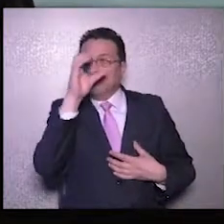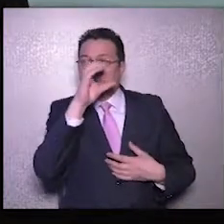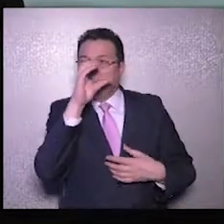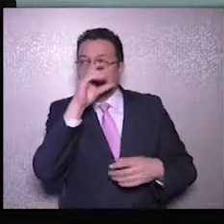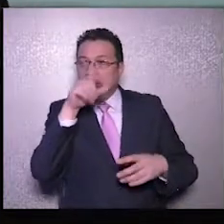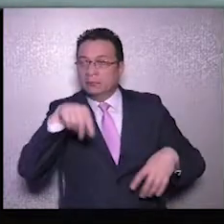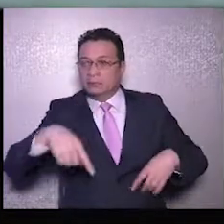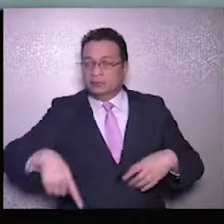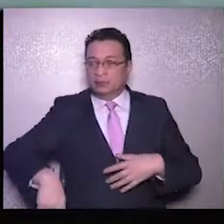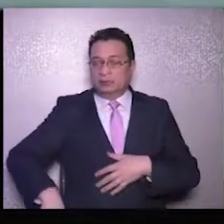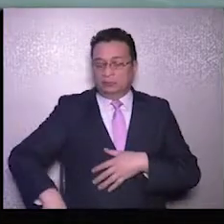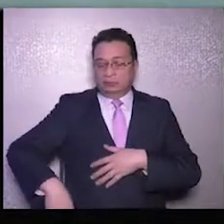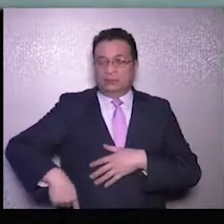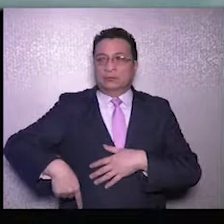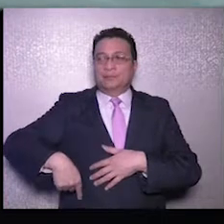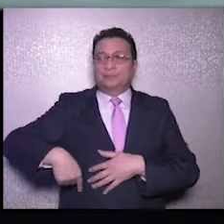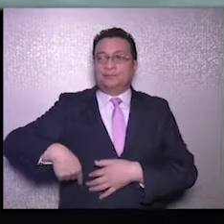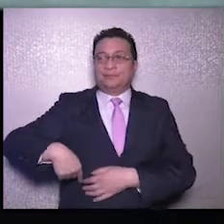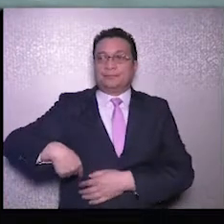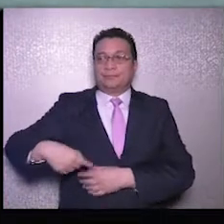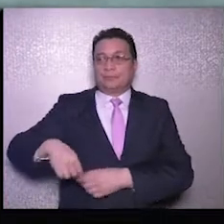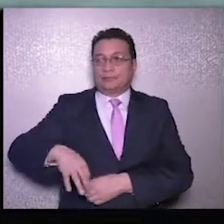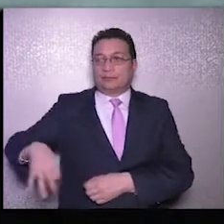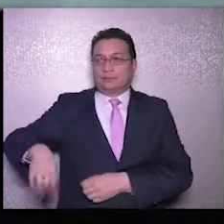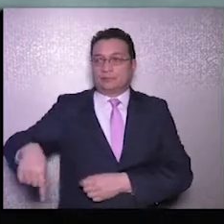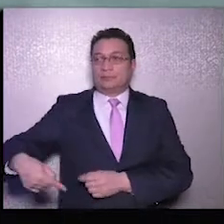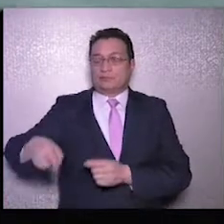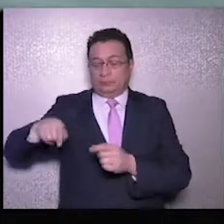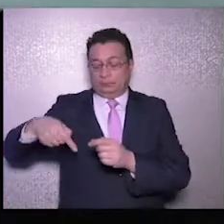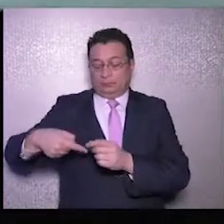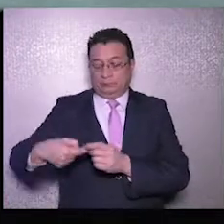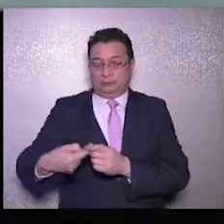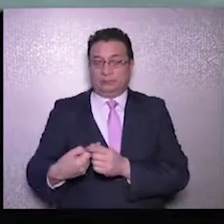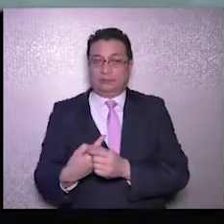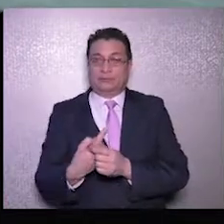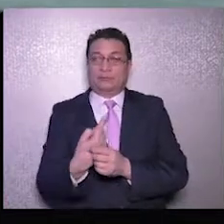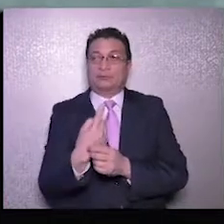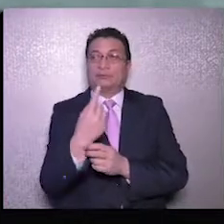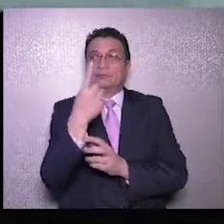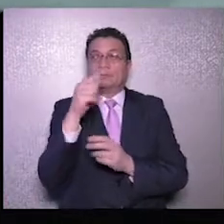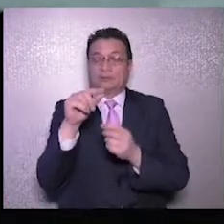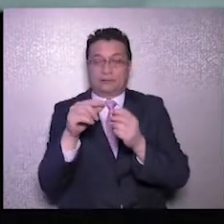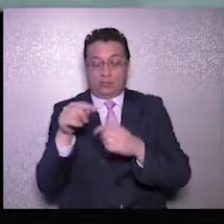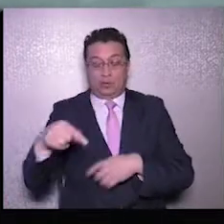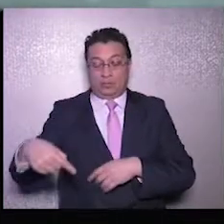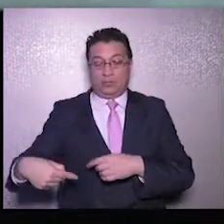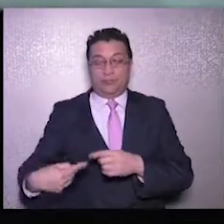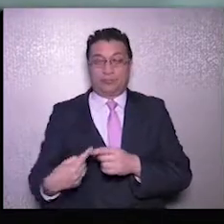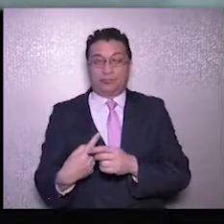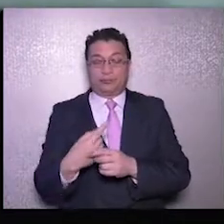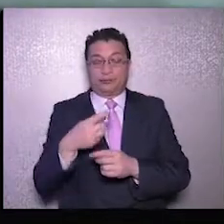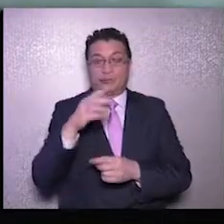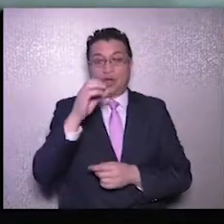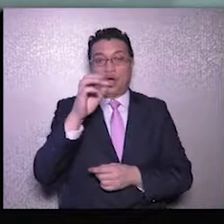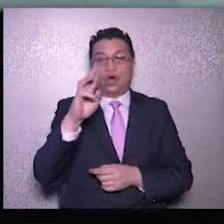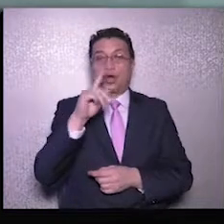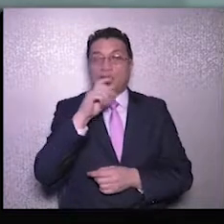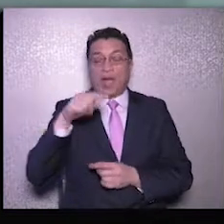femoral, exponer la arteria femoral, meter un catéter, girar el catéter por la aorta,